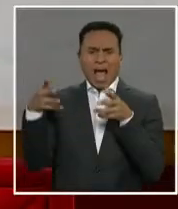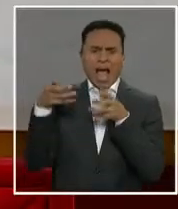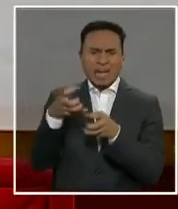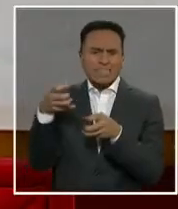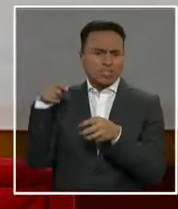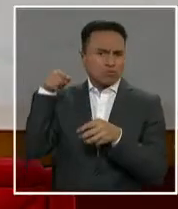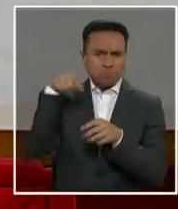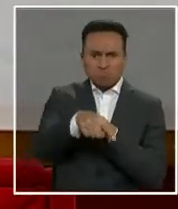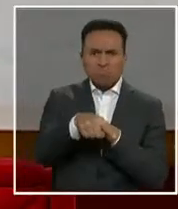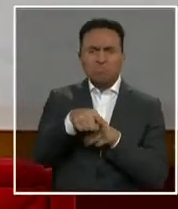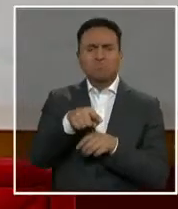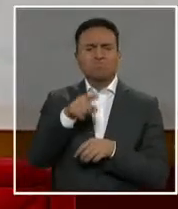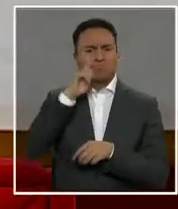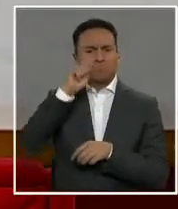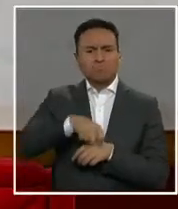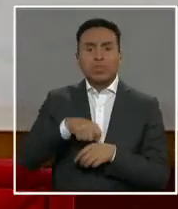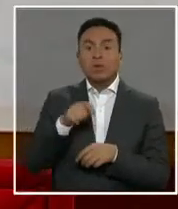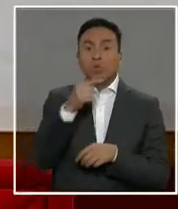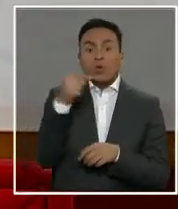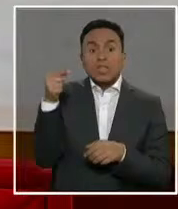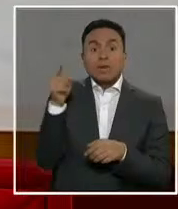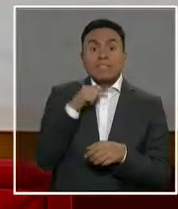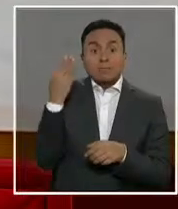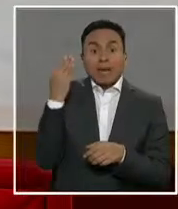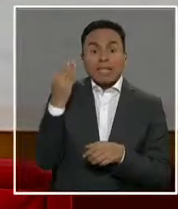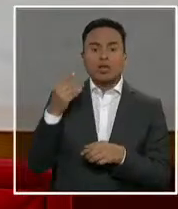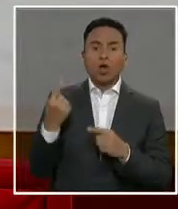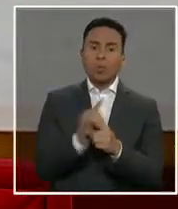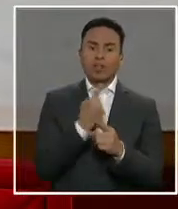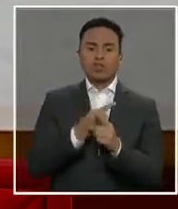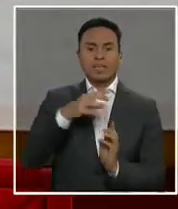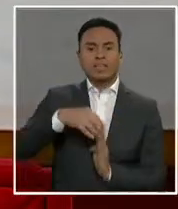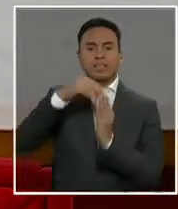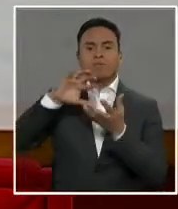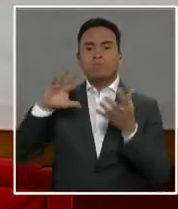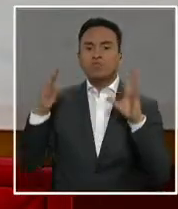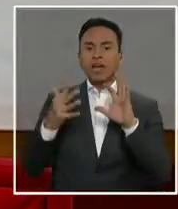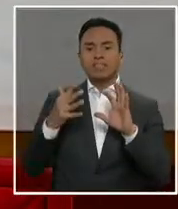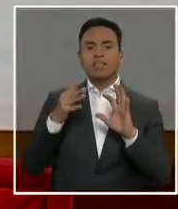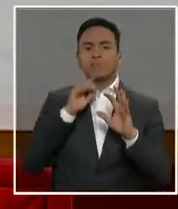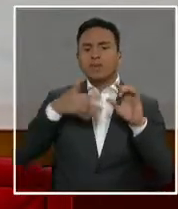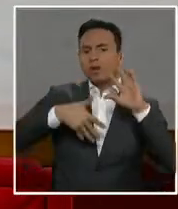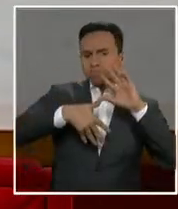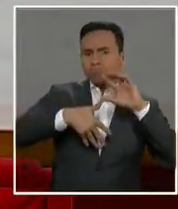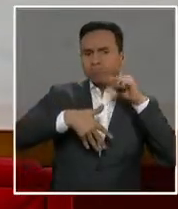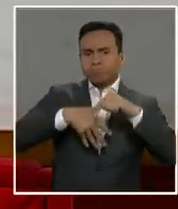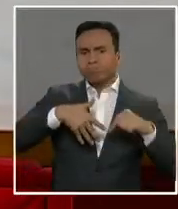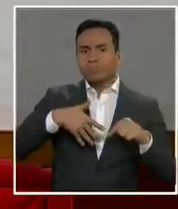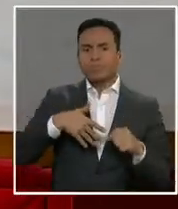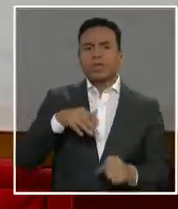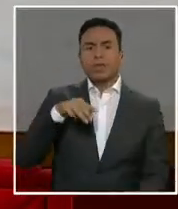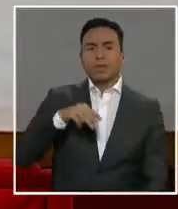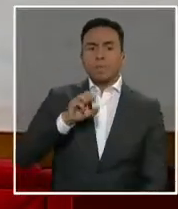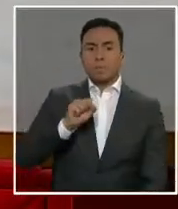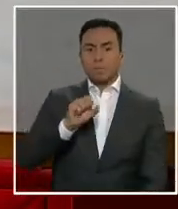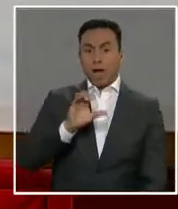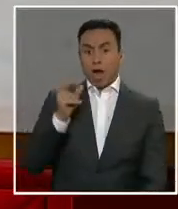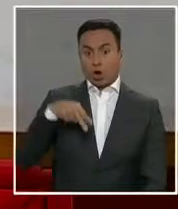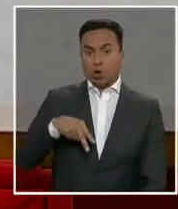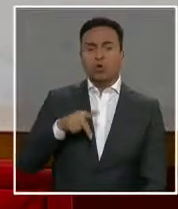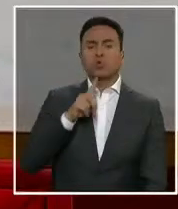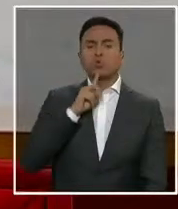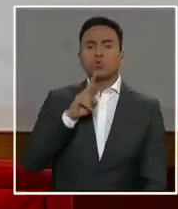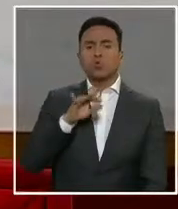Y por eso, durante las últimas semanas he tenido conversaciones con líderes mundiales y regionales, tales como Emmanuel Macron, Justin